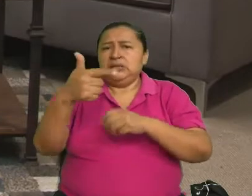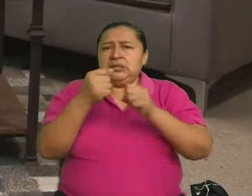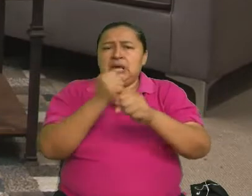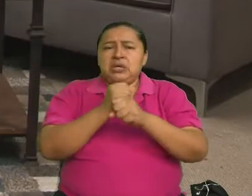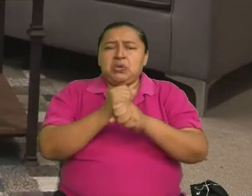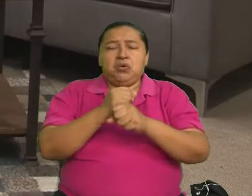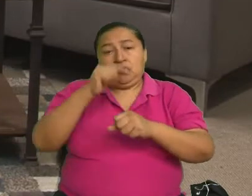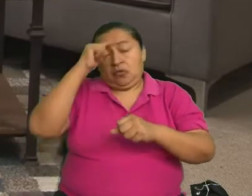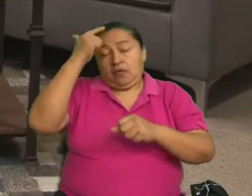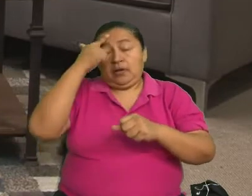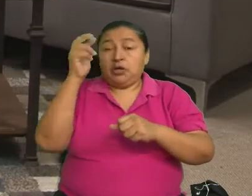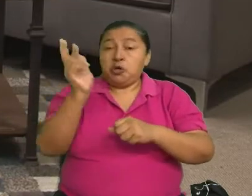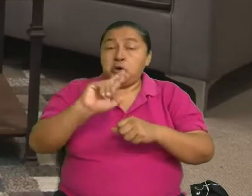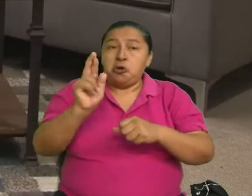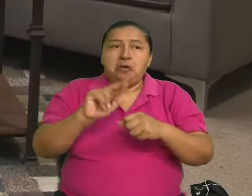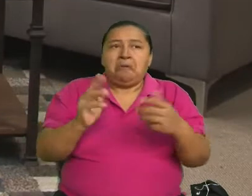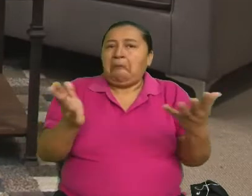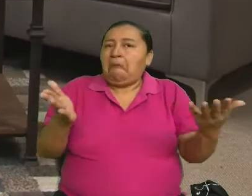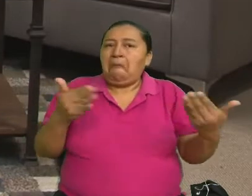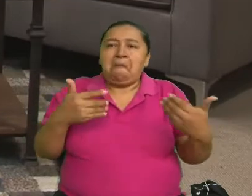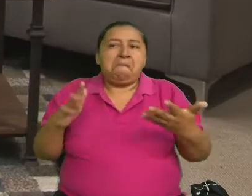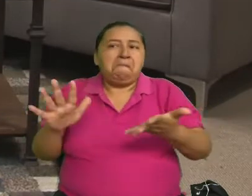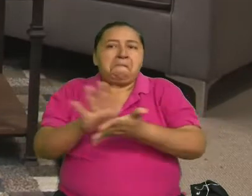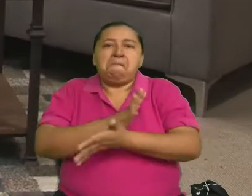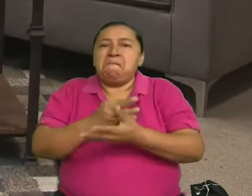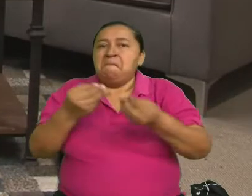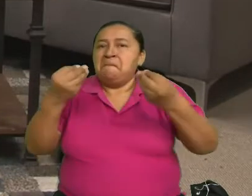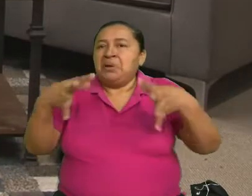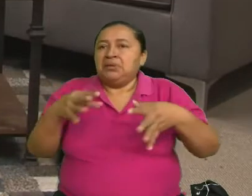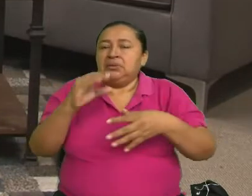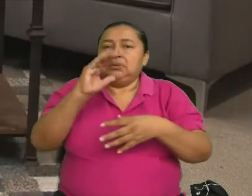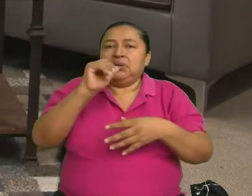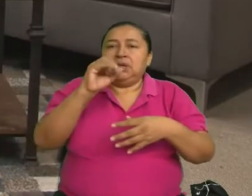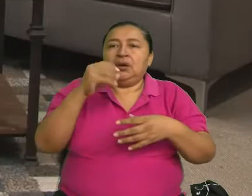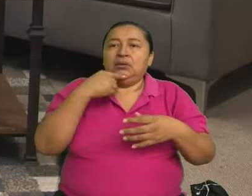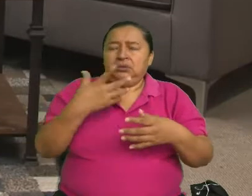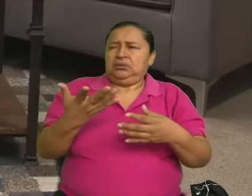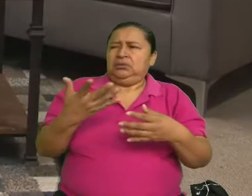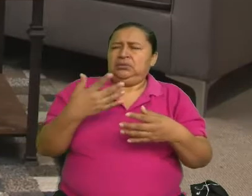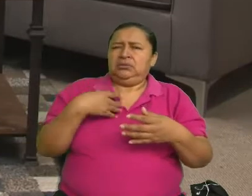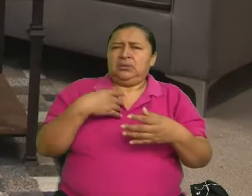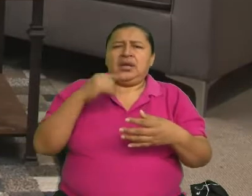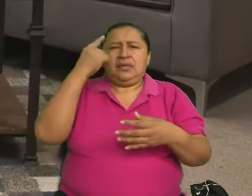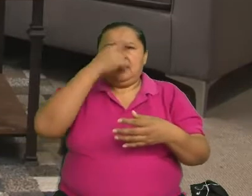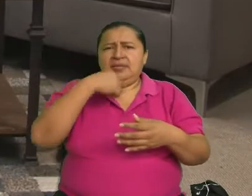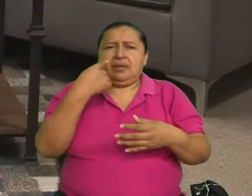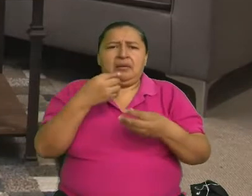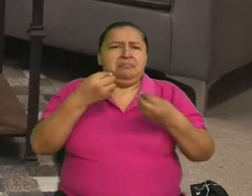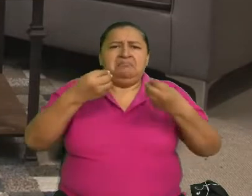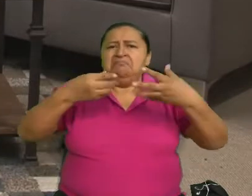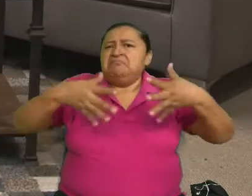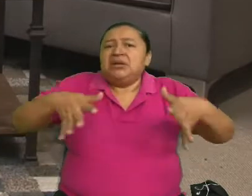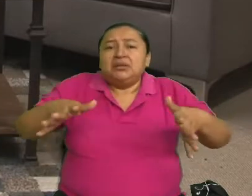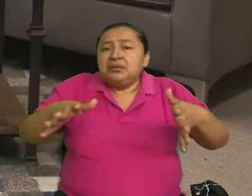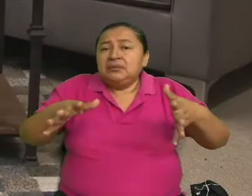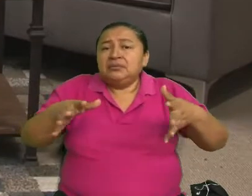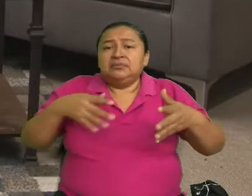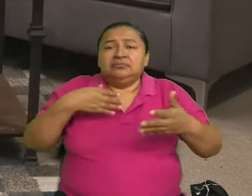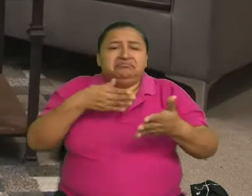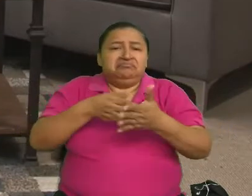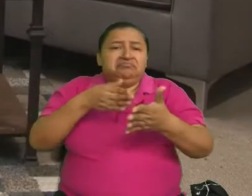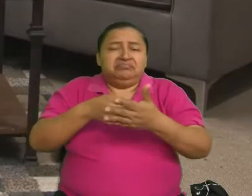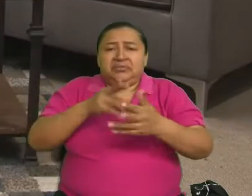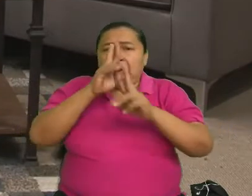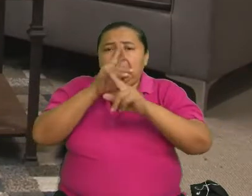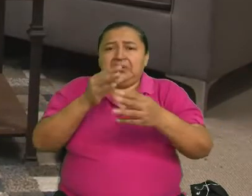estuvo bien ver el cacao. Muchas veces la identidad estaba lesionada. Aquí no había